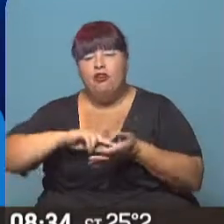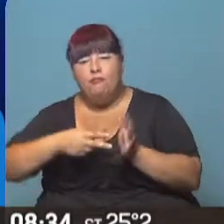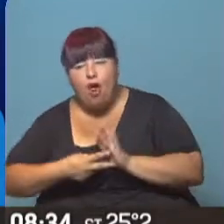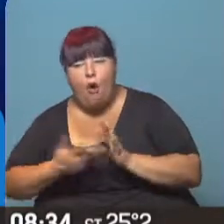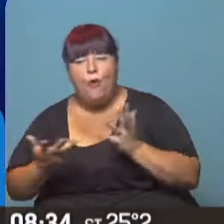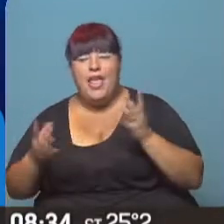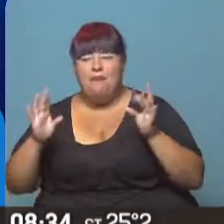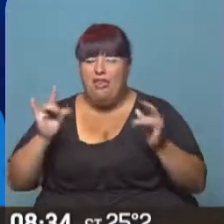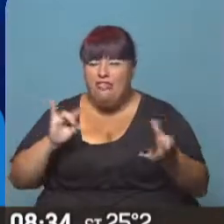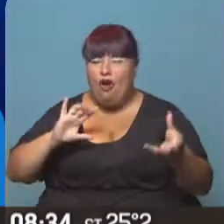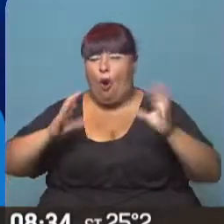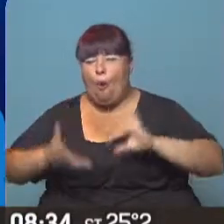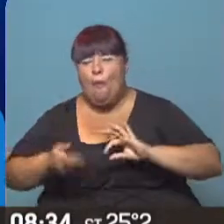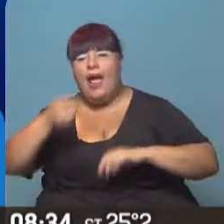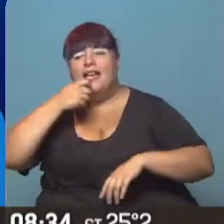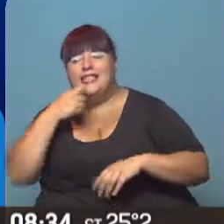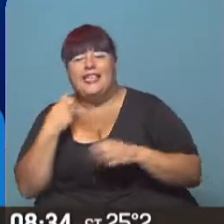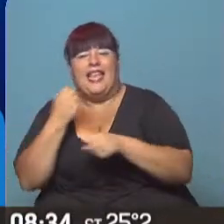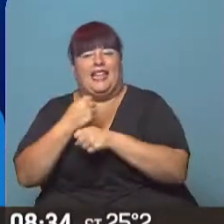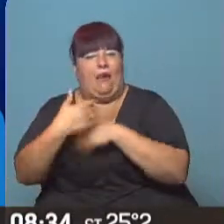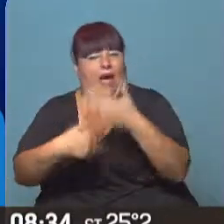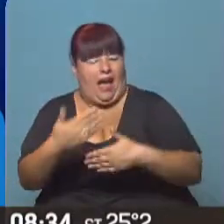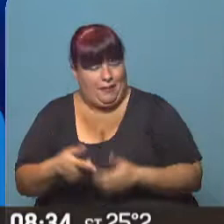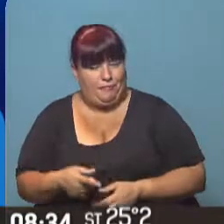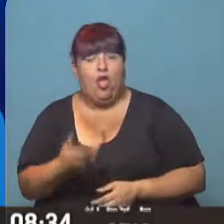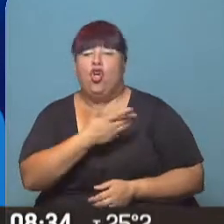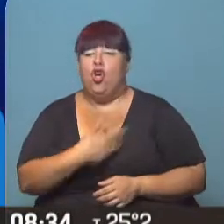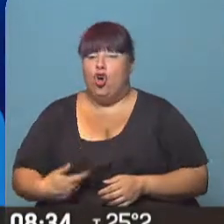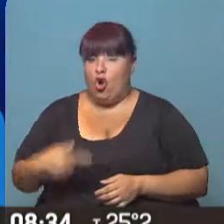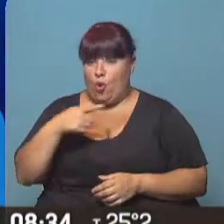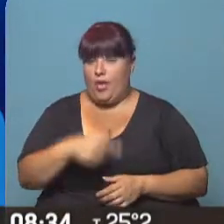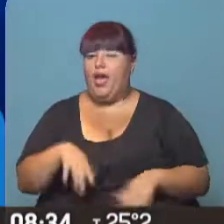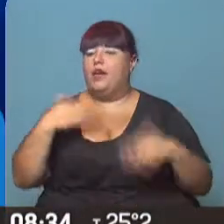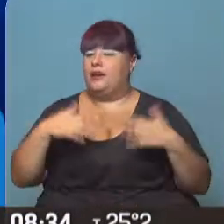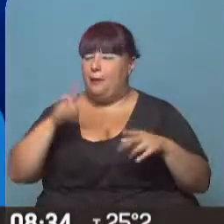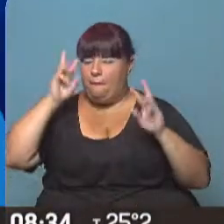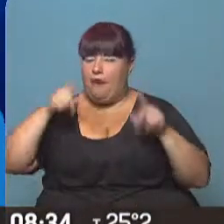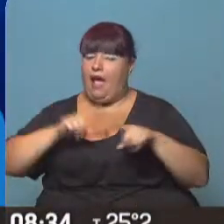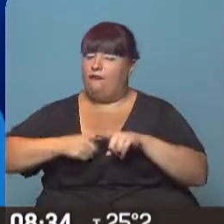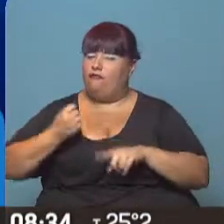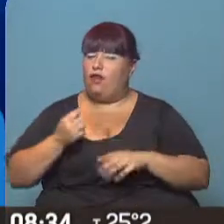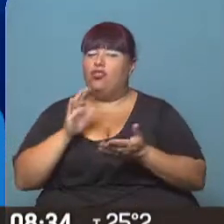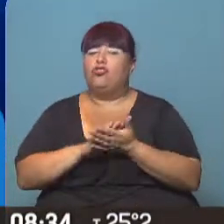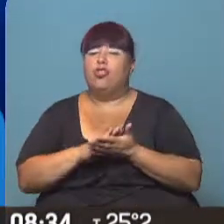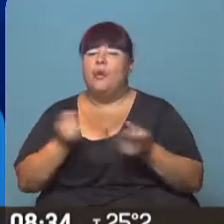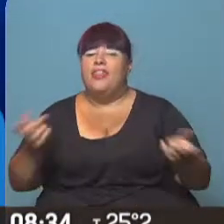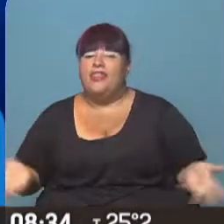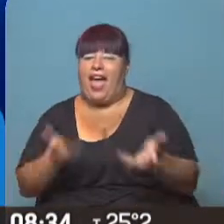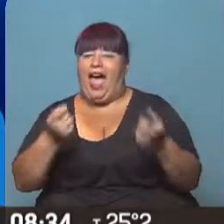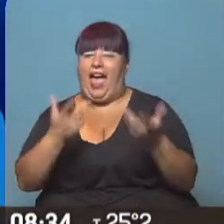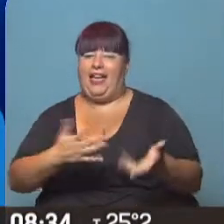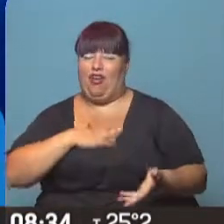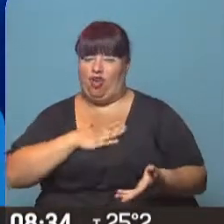y complicaciones a todo aquel que quiere emprender. El gobierno tiene una fuerte política de